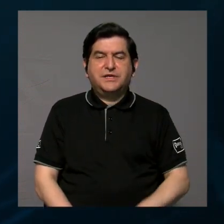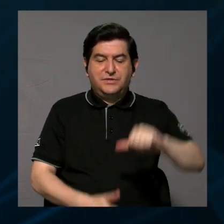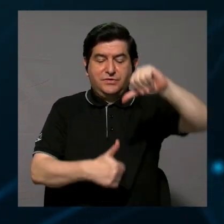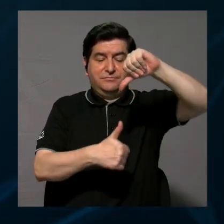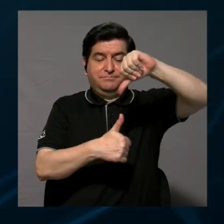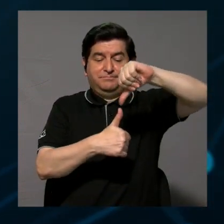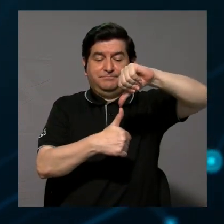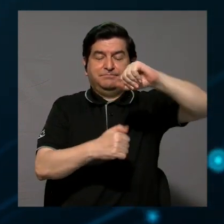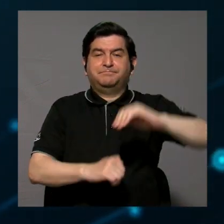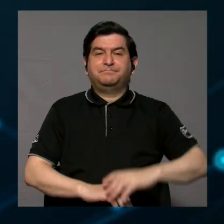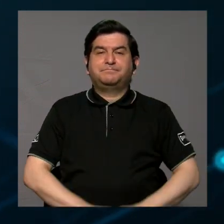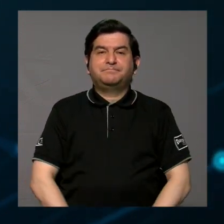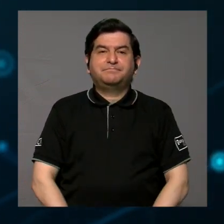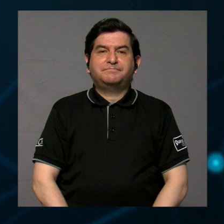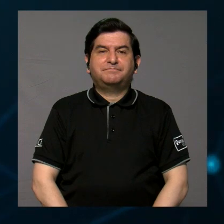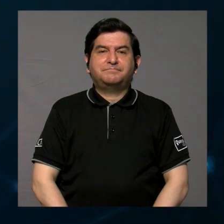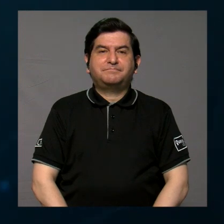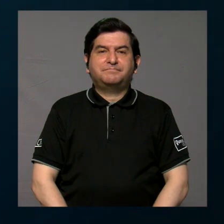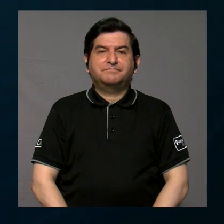para Centroamérica.